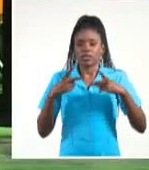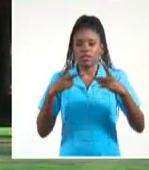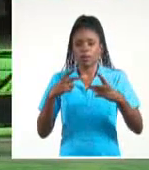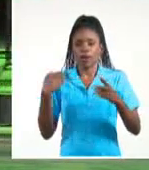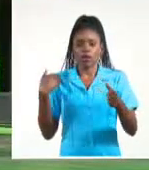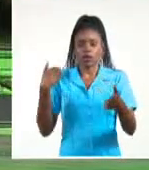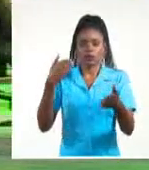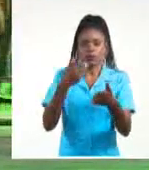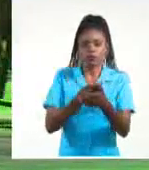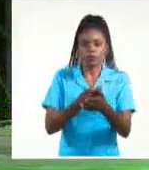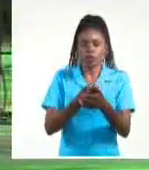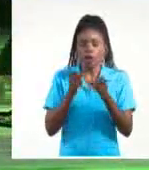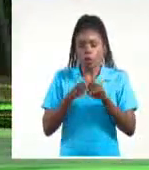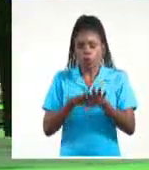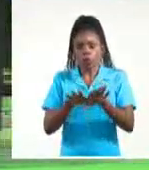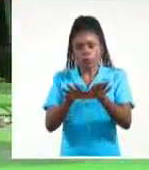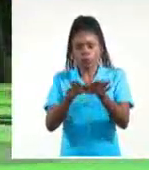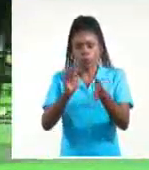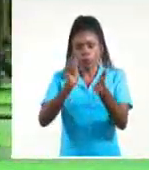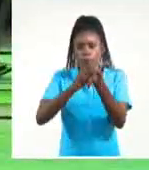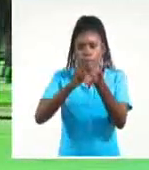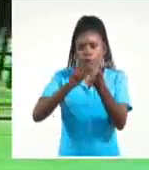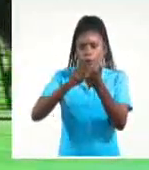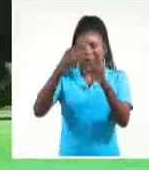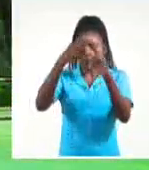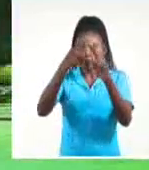herencia, promovieron la inscripción en la lista